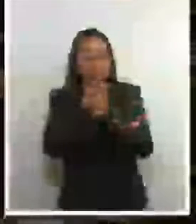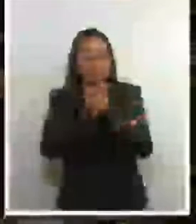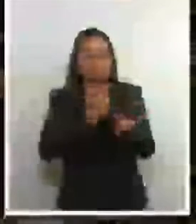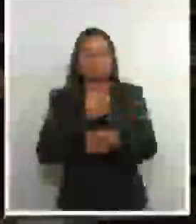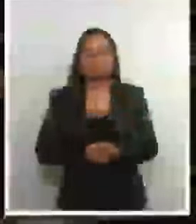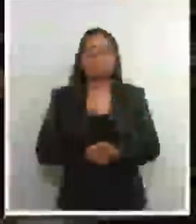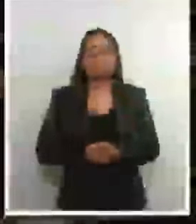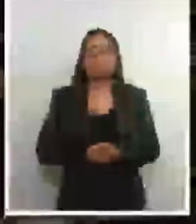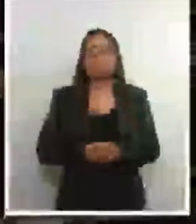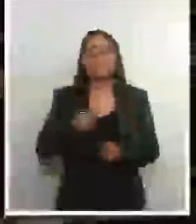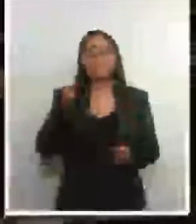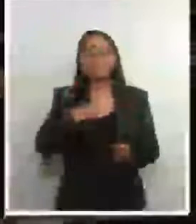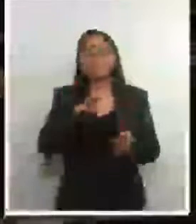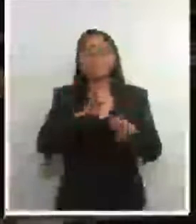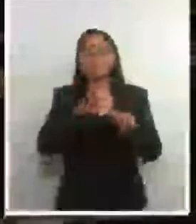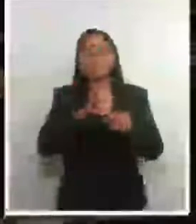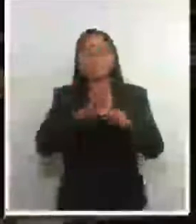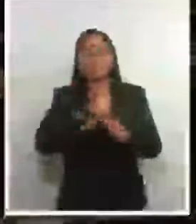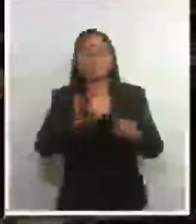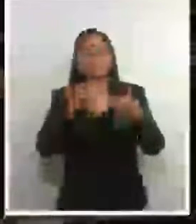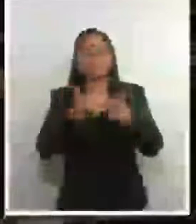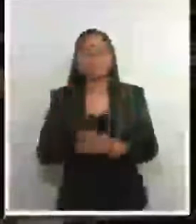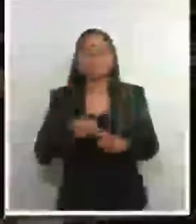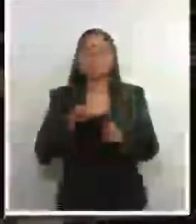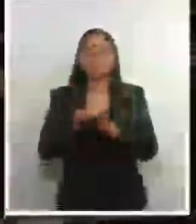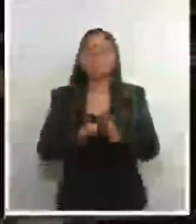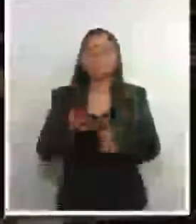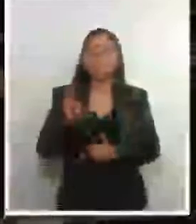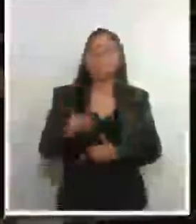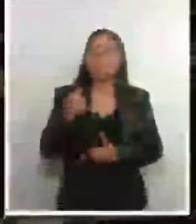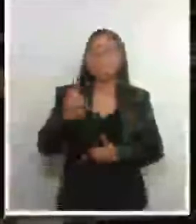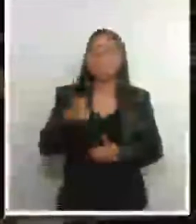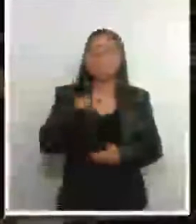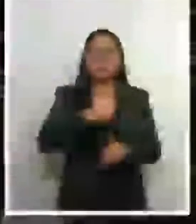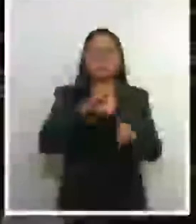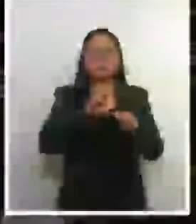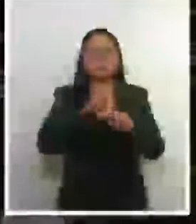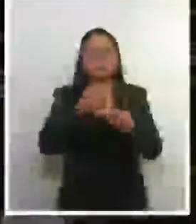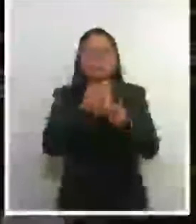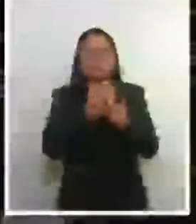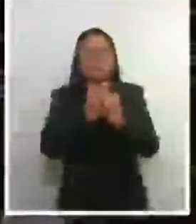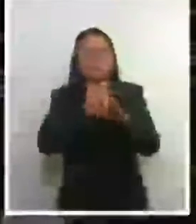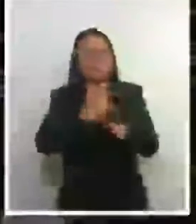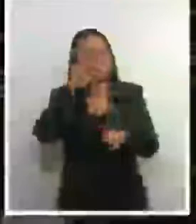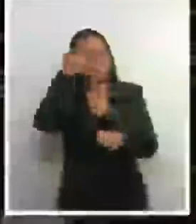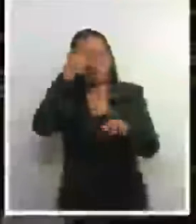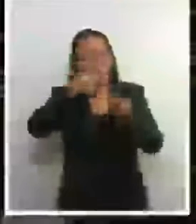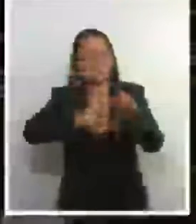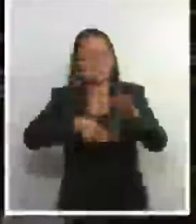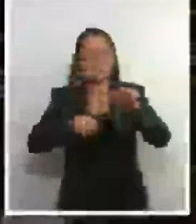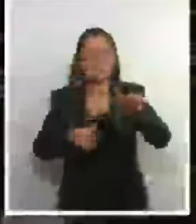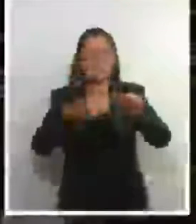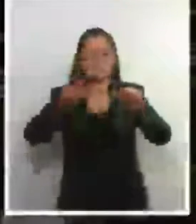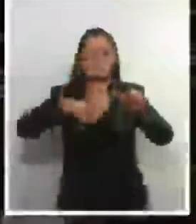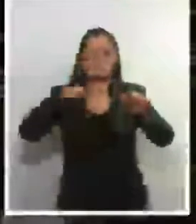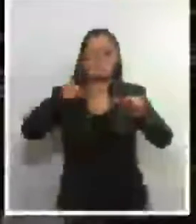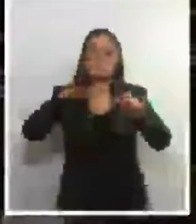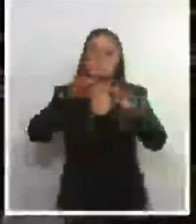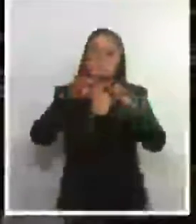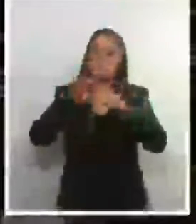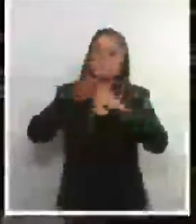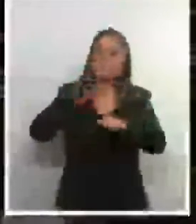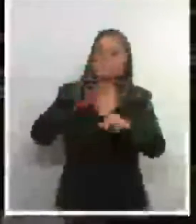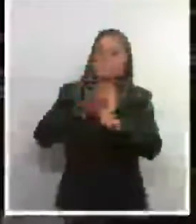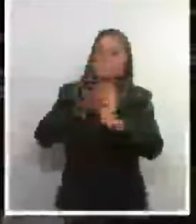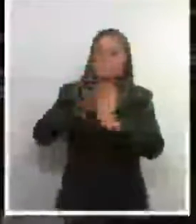Los términos de este dictamen son los siguientes. El artículo 47, disposiciones generales, apartado A, que habla sobre